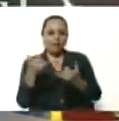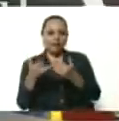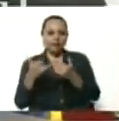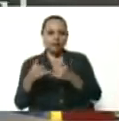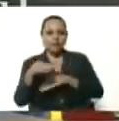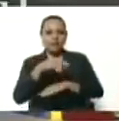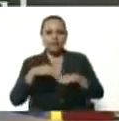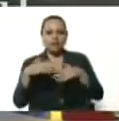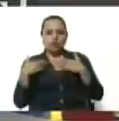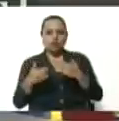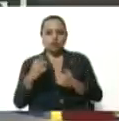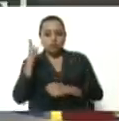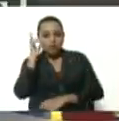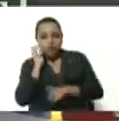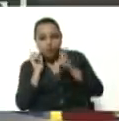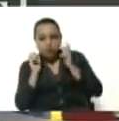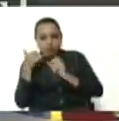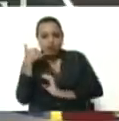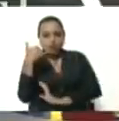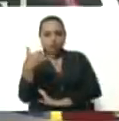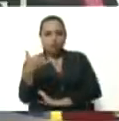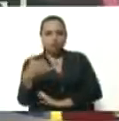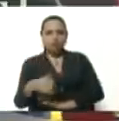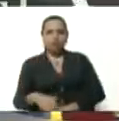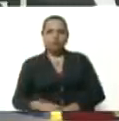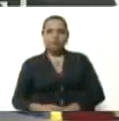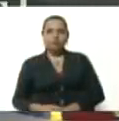ministro de Salud, ¿me están escuchando? ¿Aló?